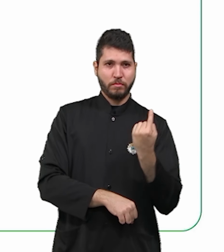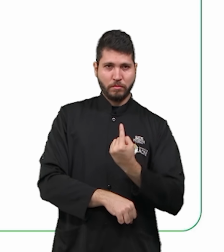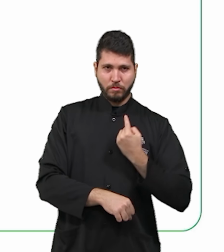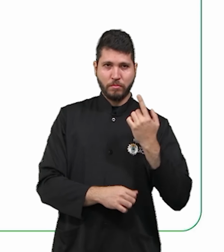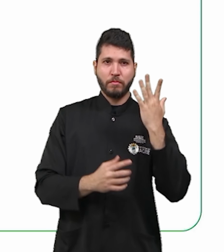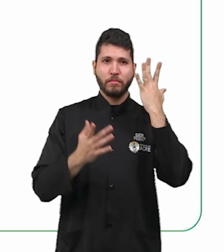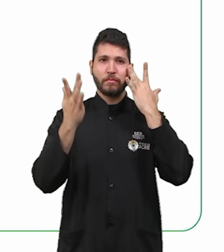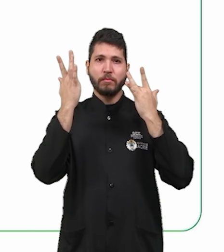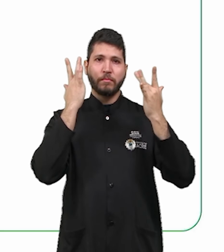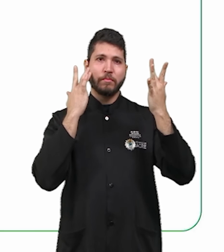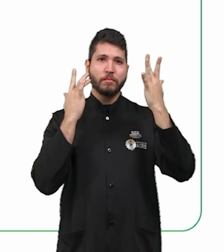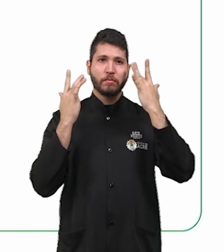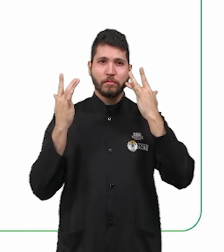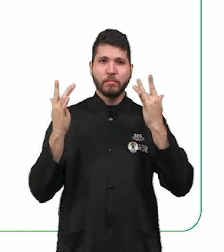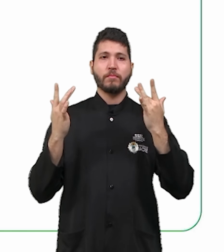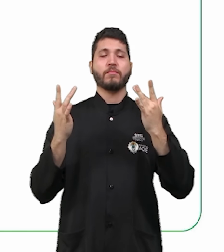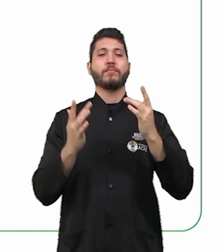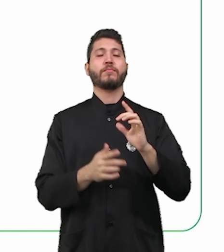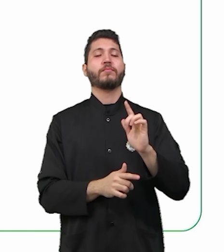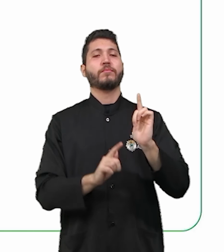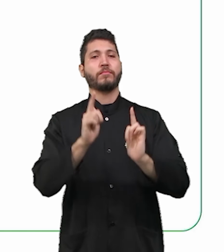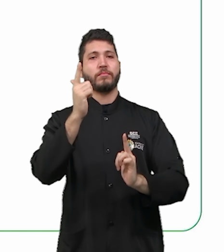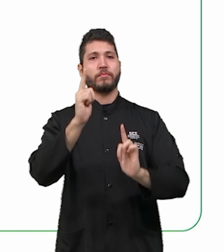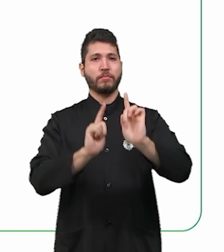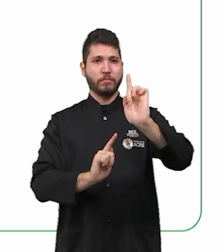gestual, el mimo.